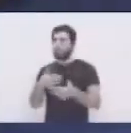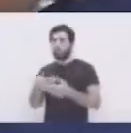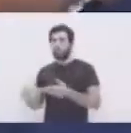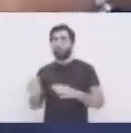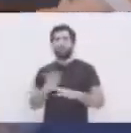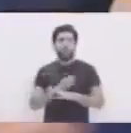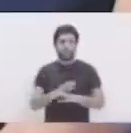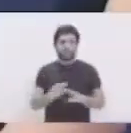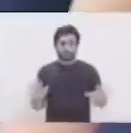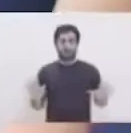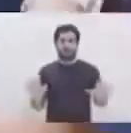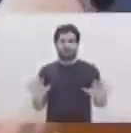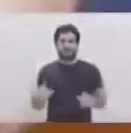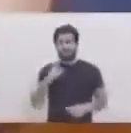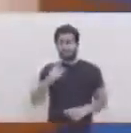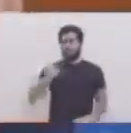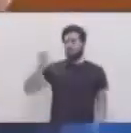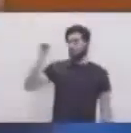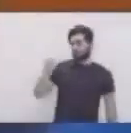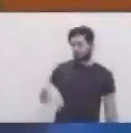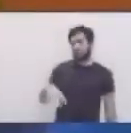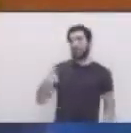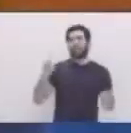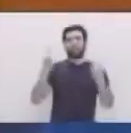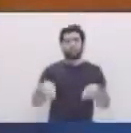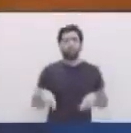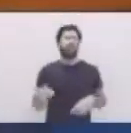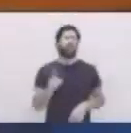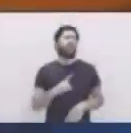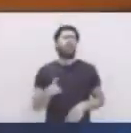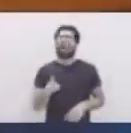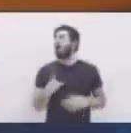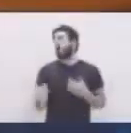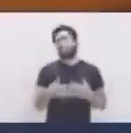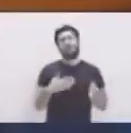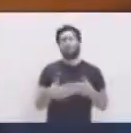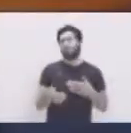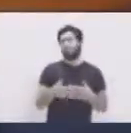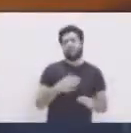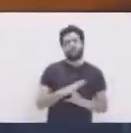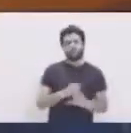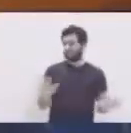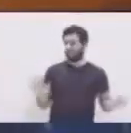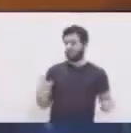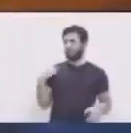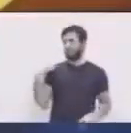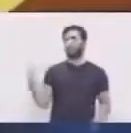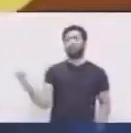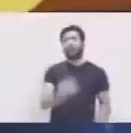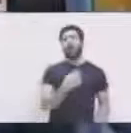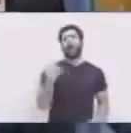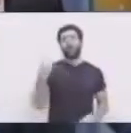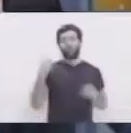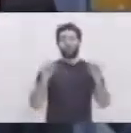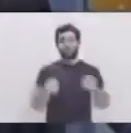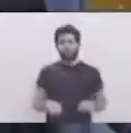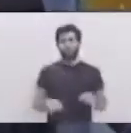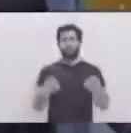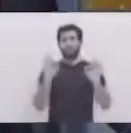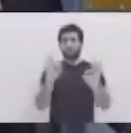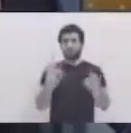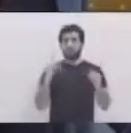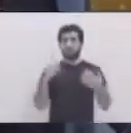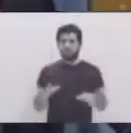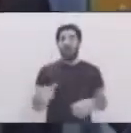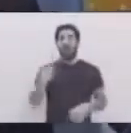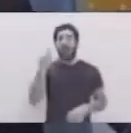sea, no necesitamos ser expertos. Exacto. A mí que me cuesta lo puedo hacer también. Esta manualidad es para todos. Perfecto, me parece. Ahora con las